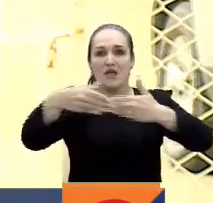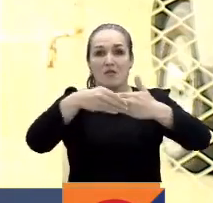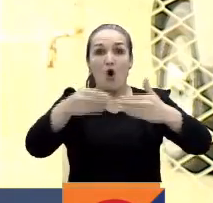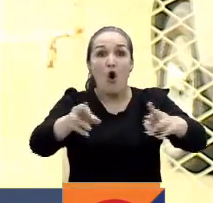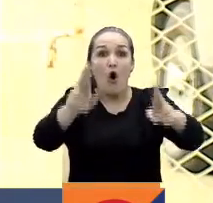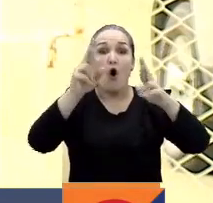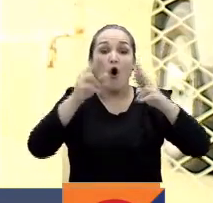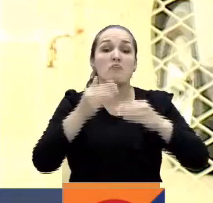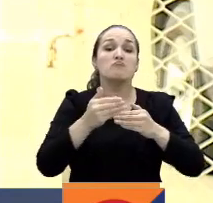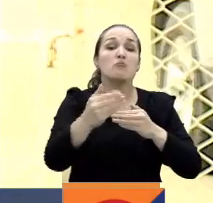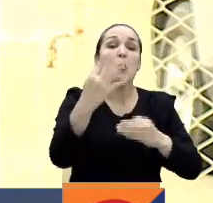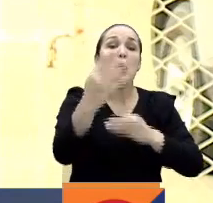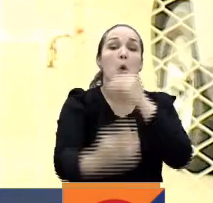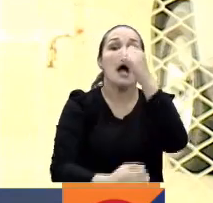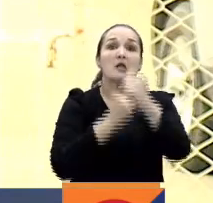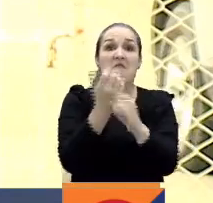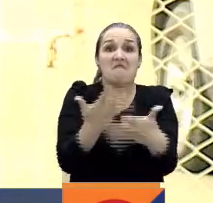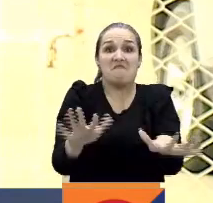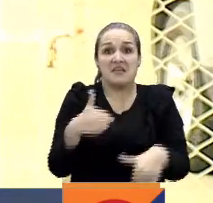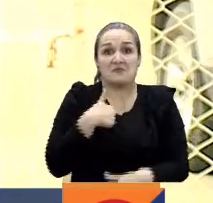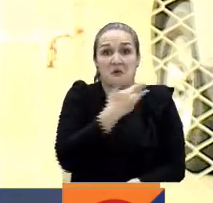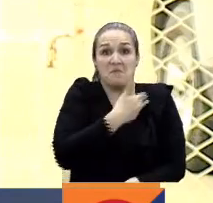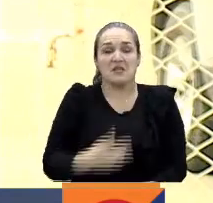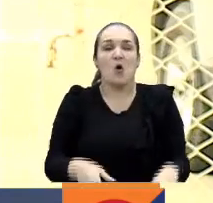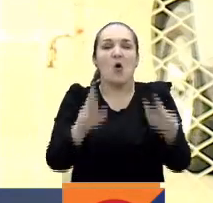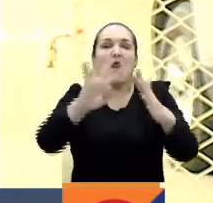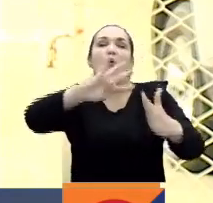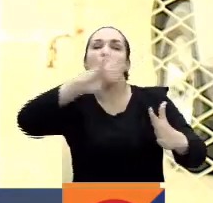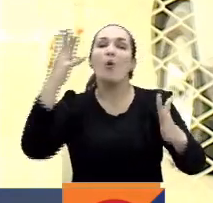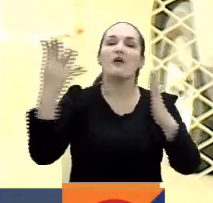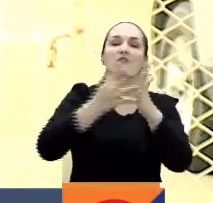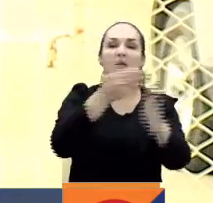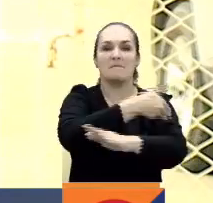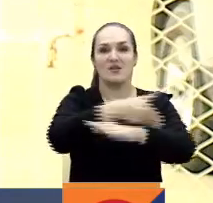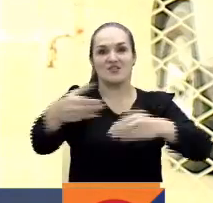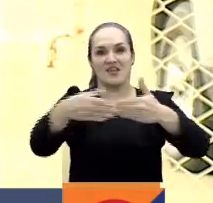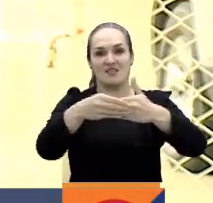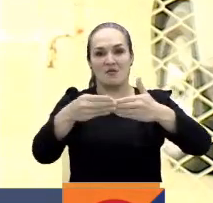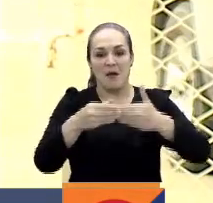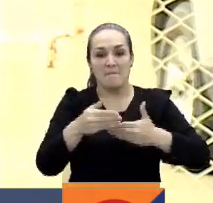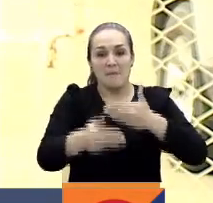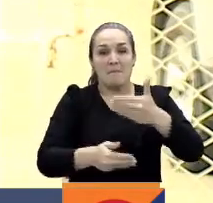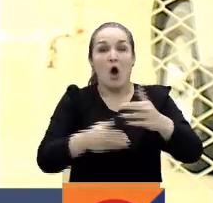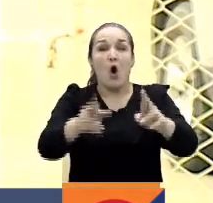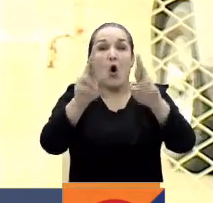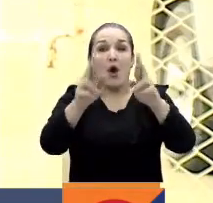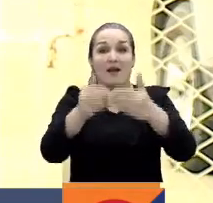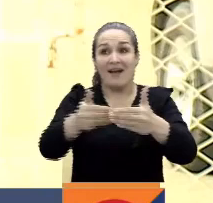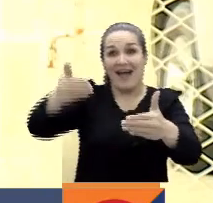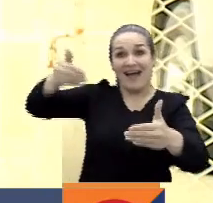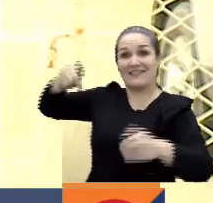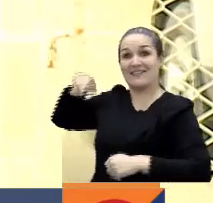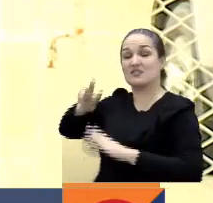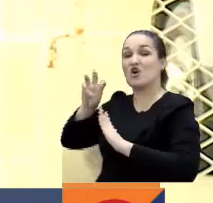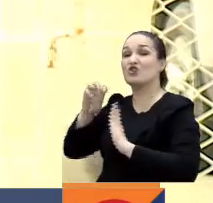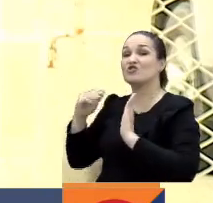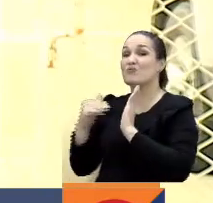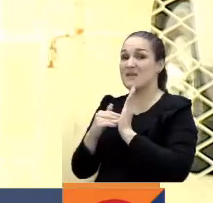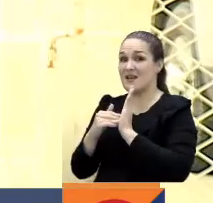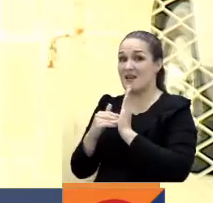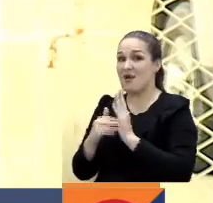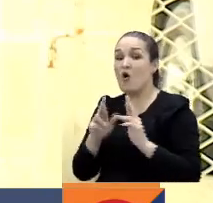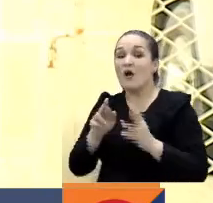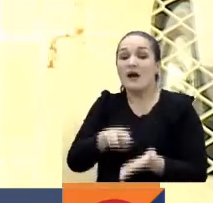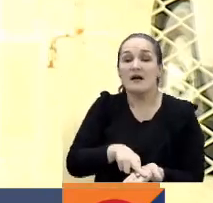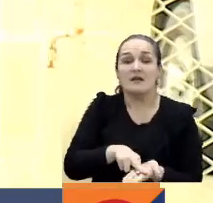a 4.000 y que en el mediano plazo logremos recuperar los 8.000 que antes pasaban. La mayoría